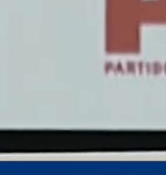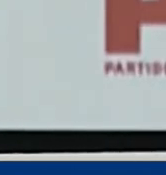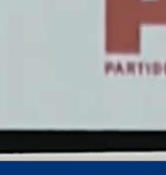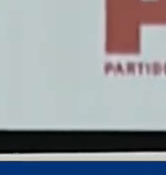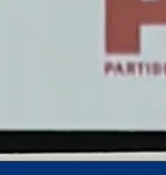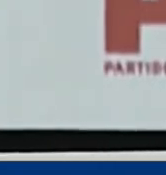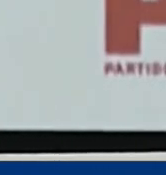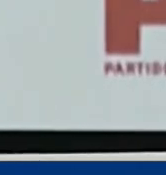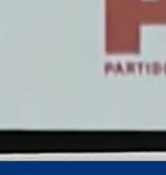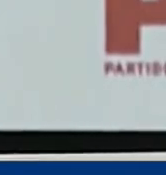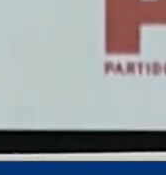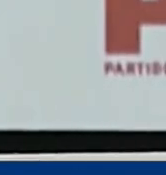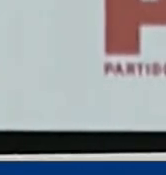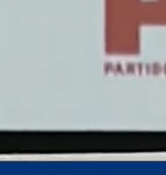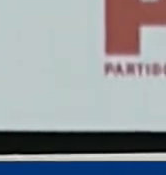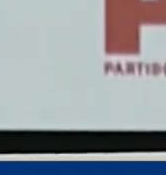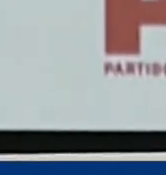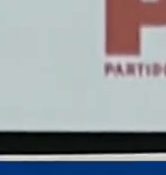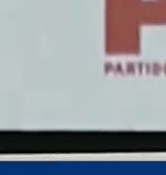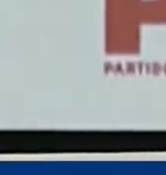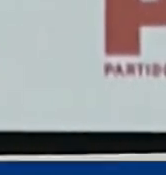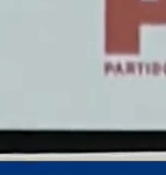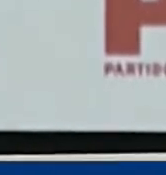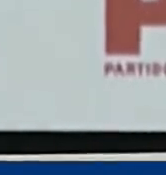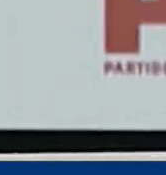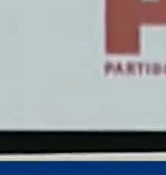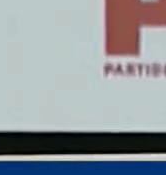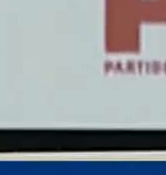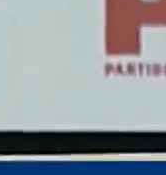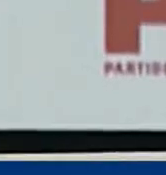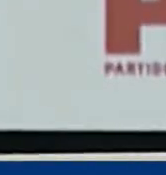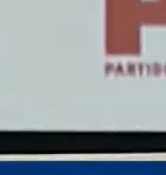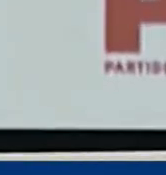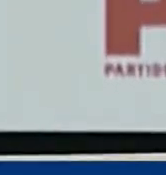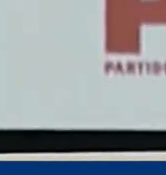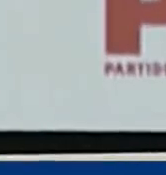Alguien se tomó la molestia de contar